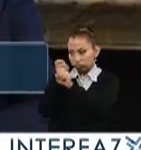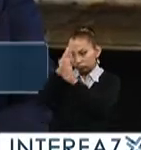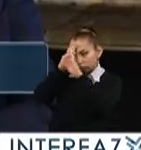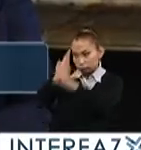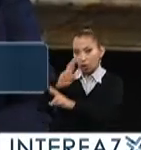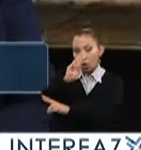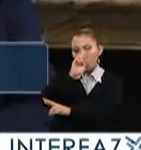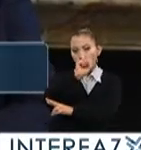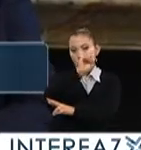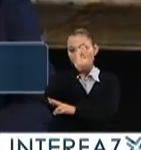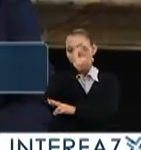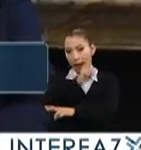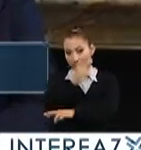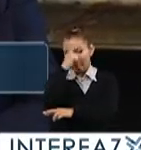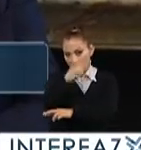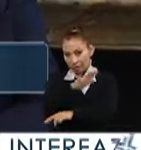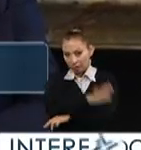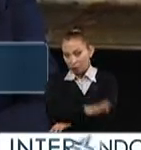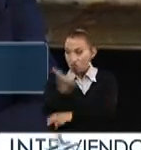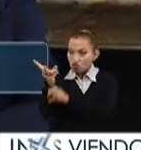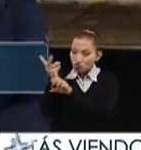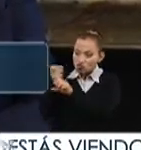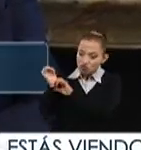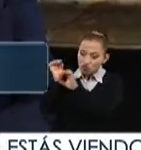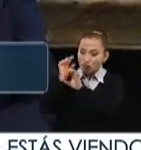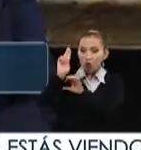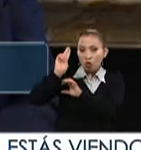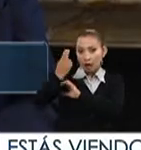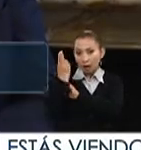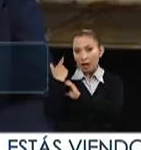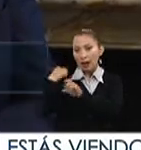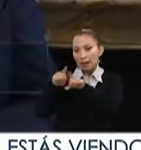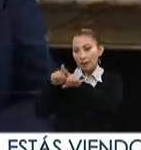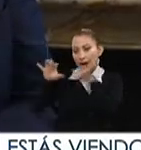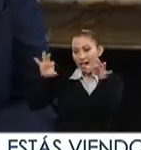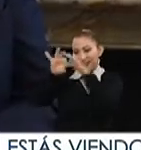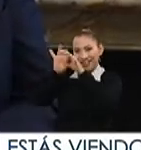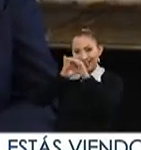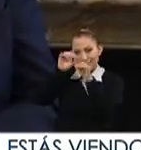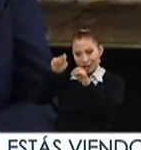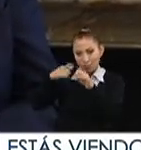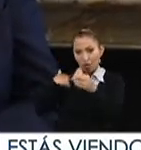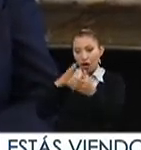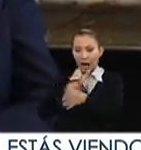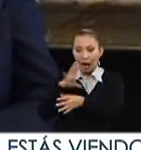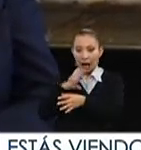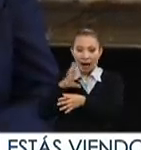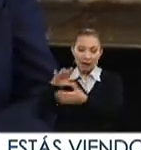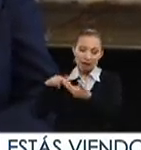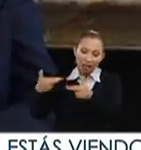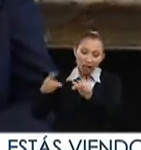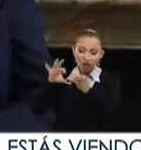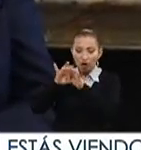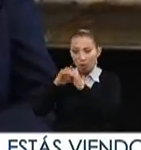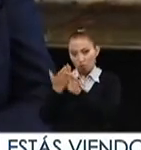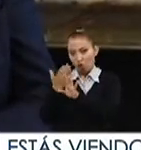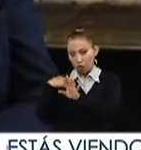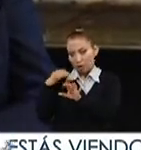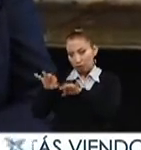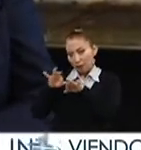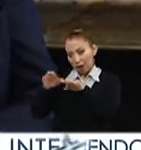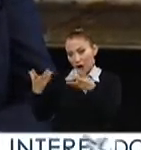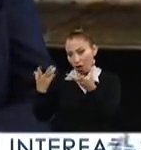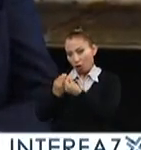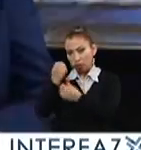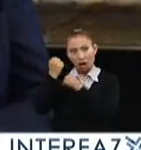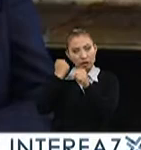por la Universidad Nacional Autónoma de México, universidades hermanas con las que tenemos una relación interinstitucional